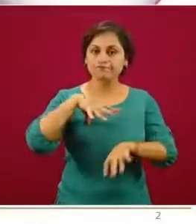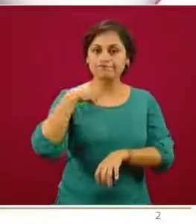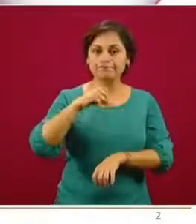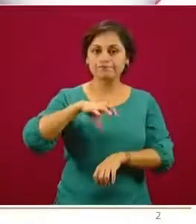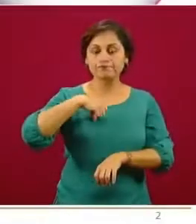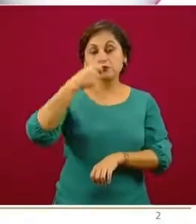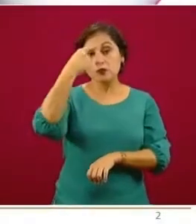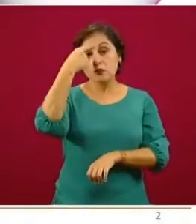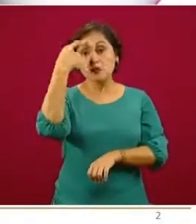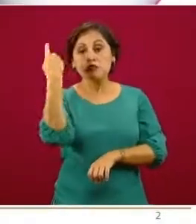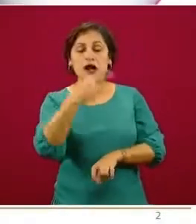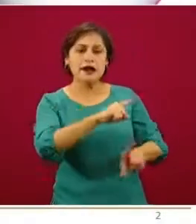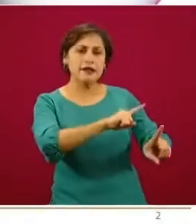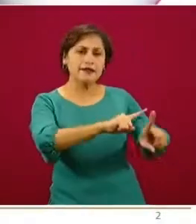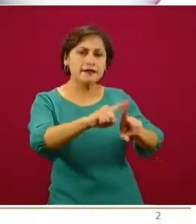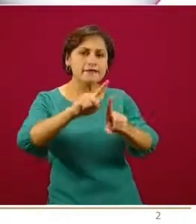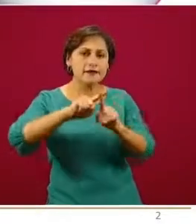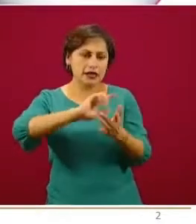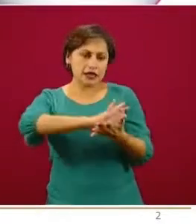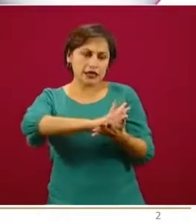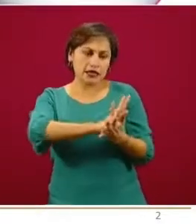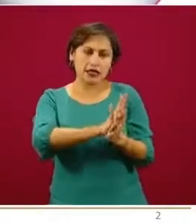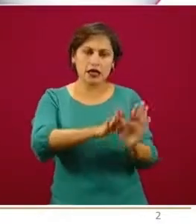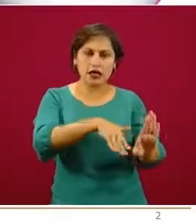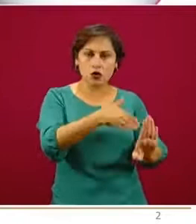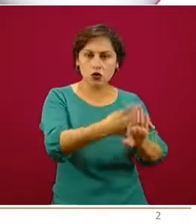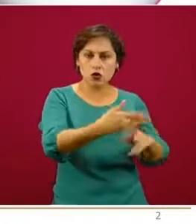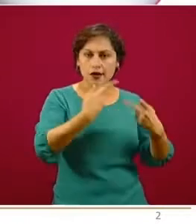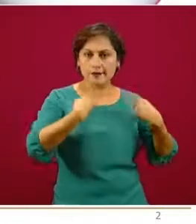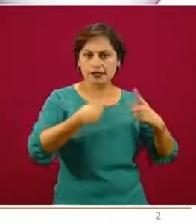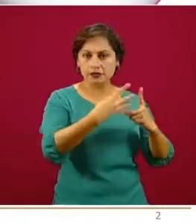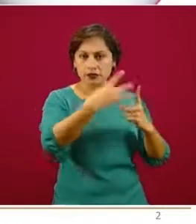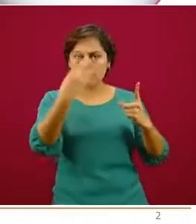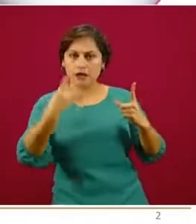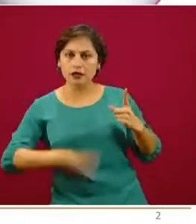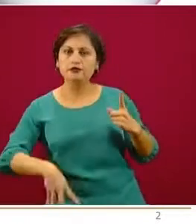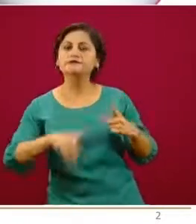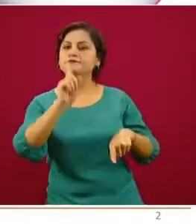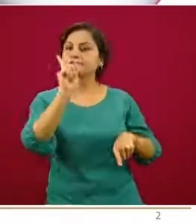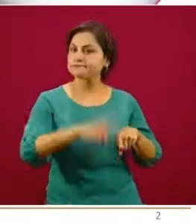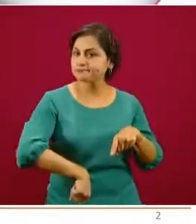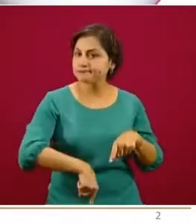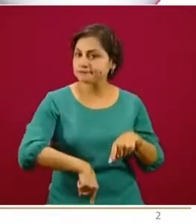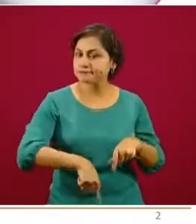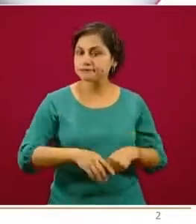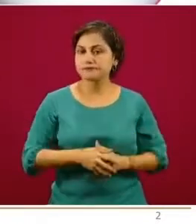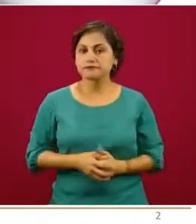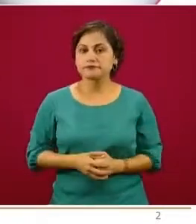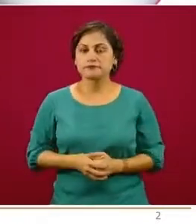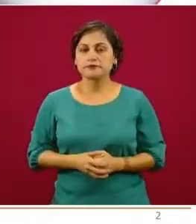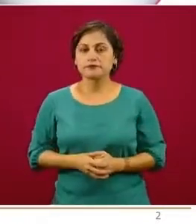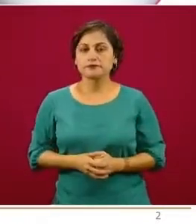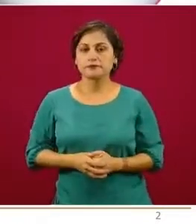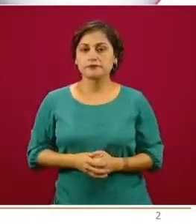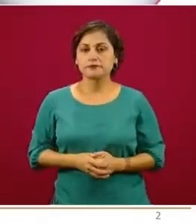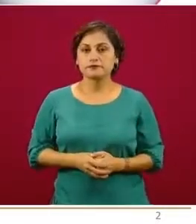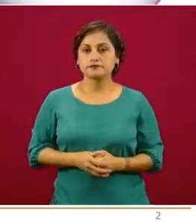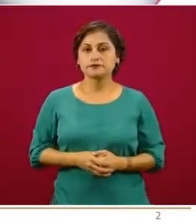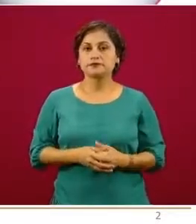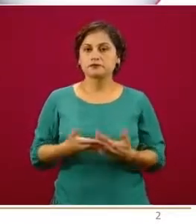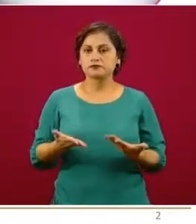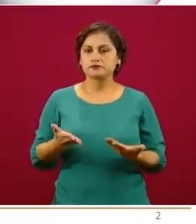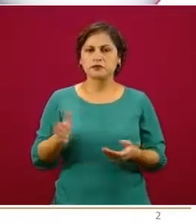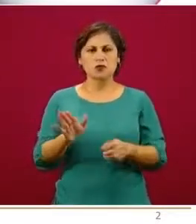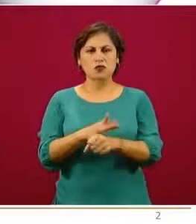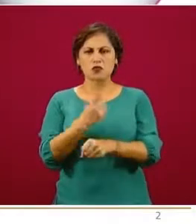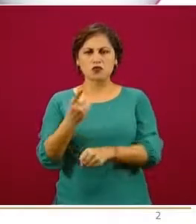tipo de actitudes fóbicas que finalmente derivan en discriminación. ¿Y por qué el 17 de